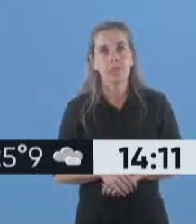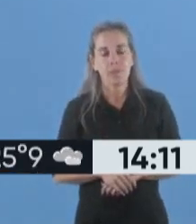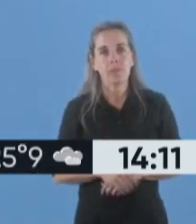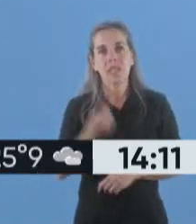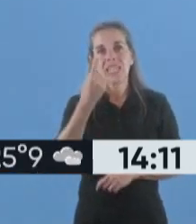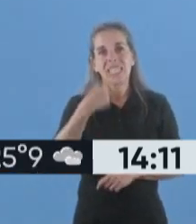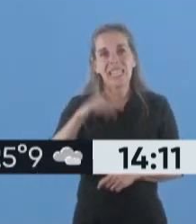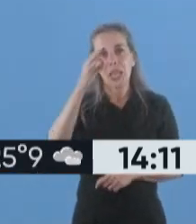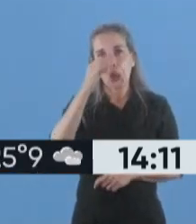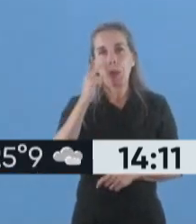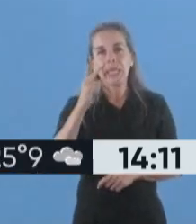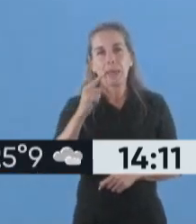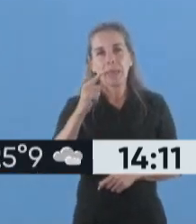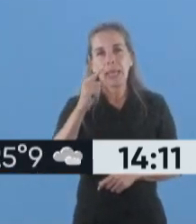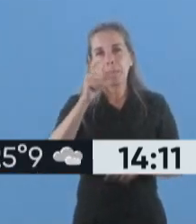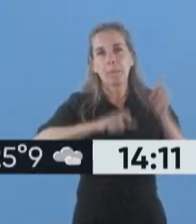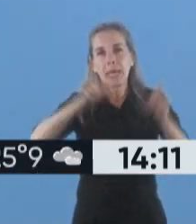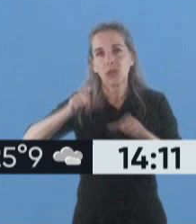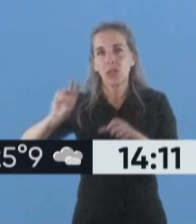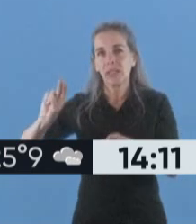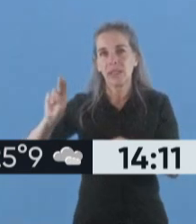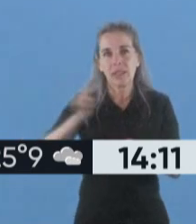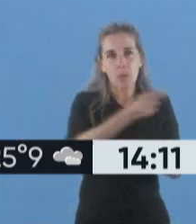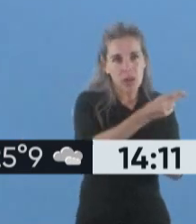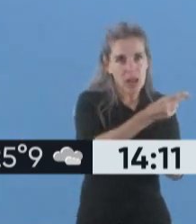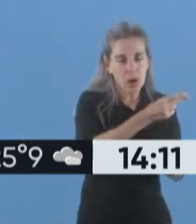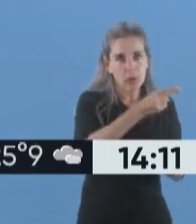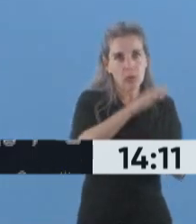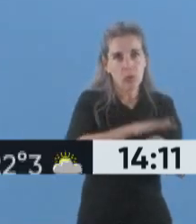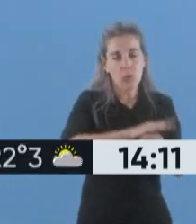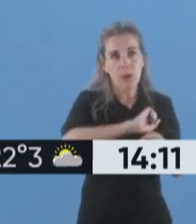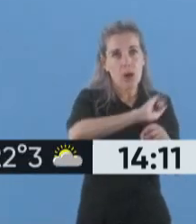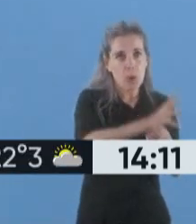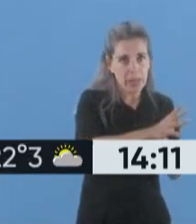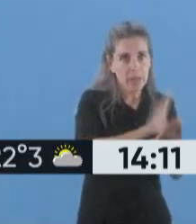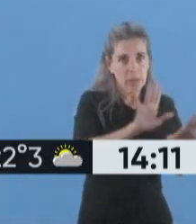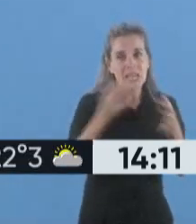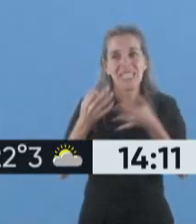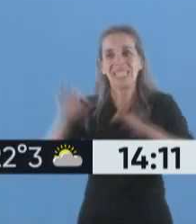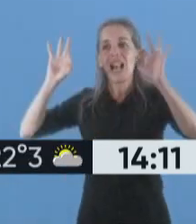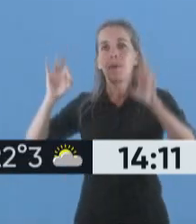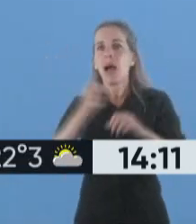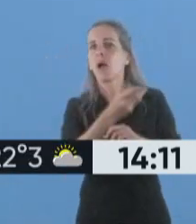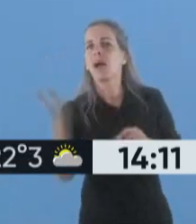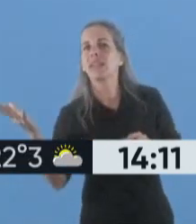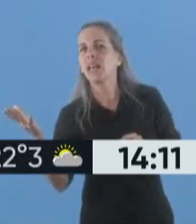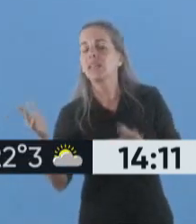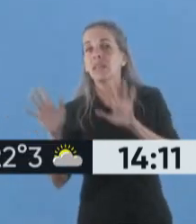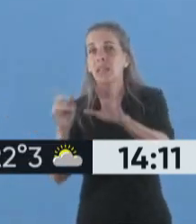Perdimos 120.000 personas, creo. ¿Cuántas salvamos? ¿Sabe quién las salvó? El hospital